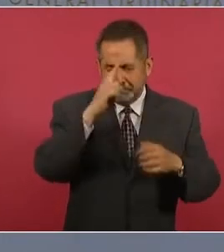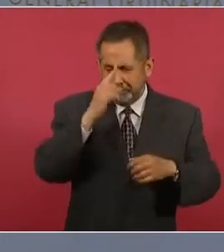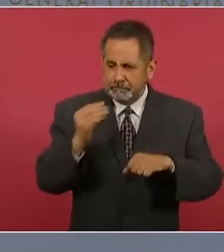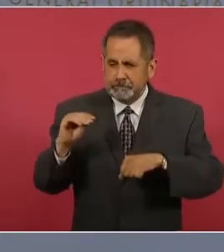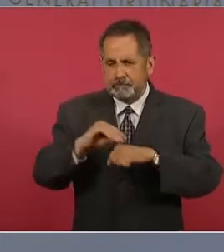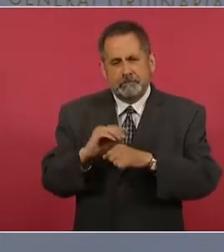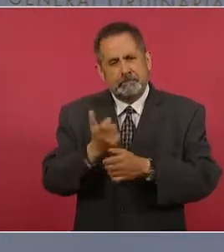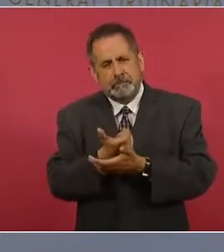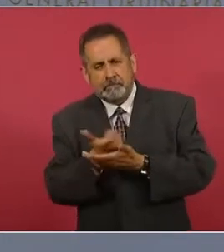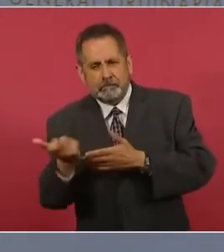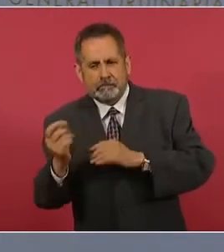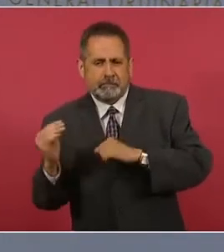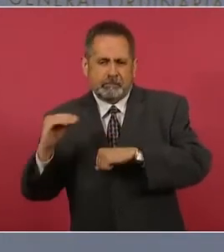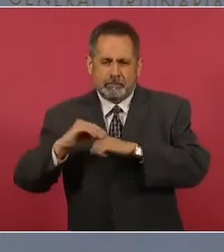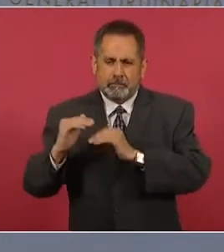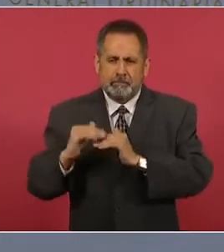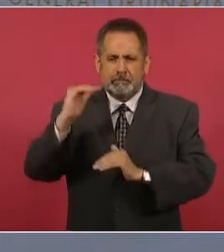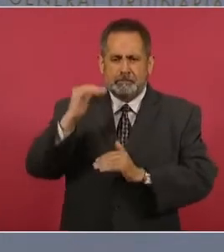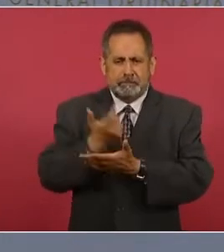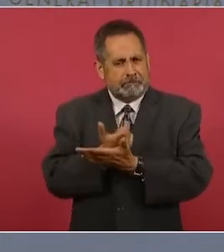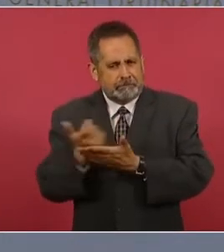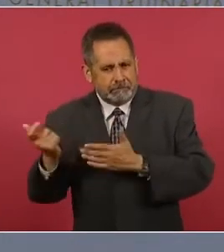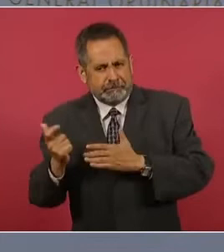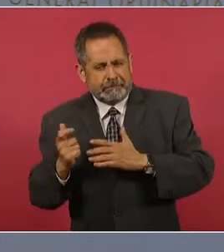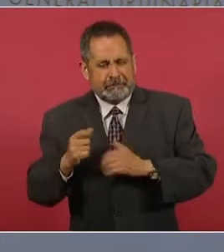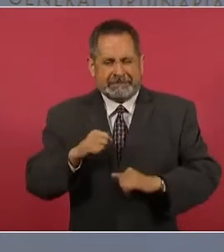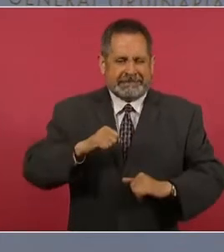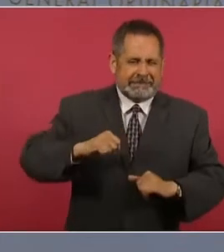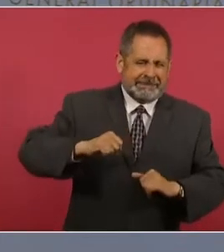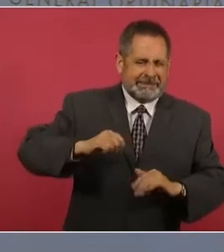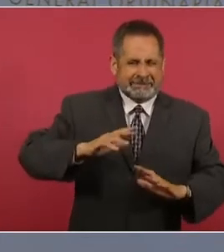aumentos de salarios.